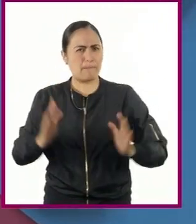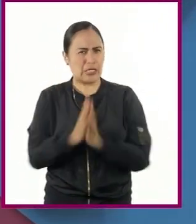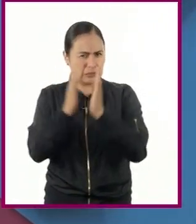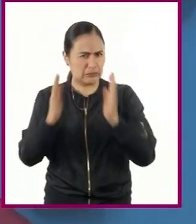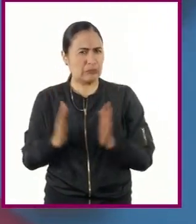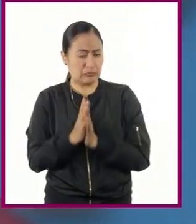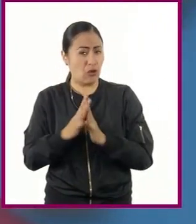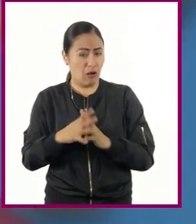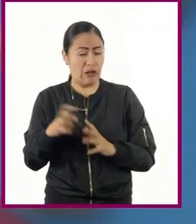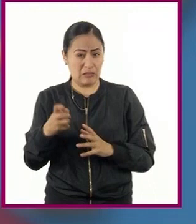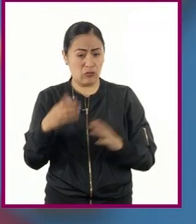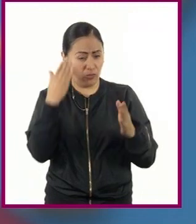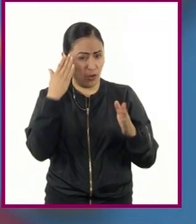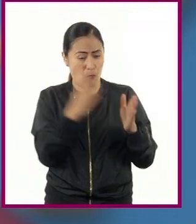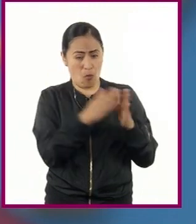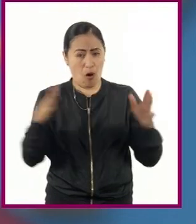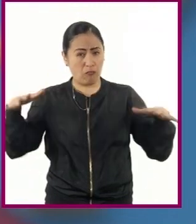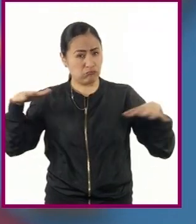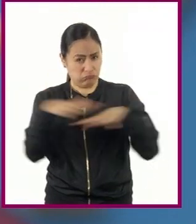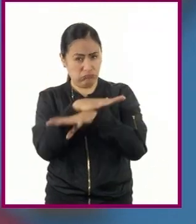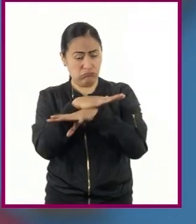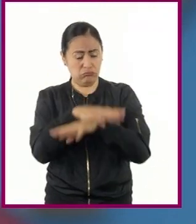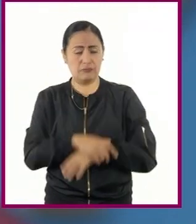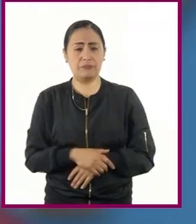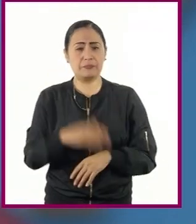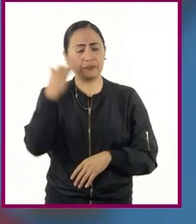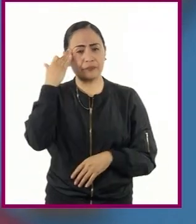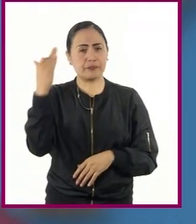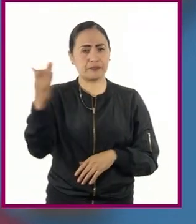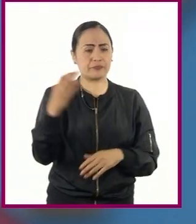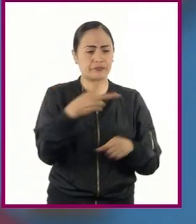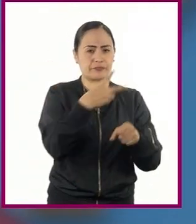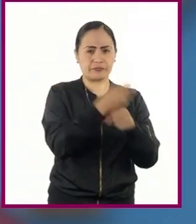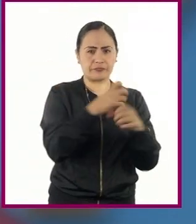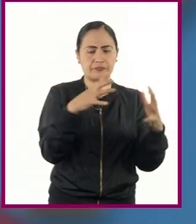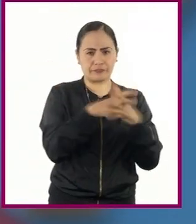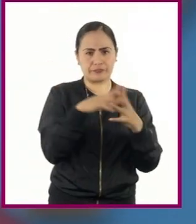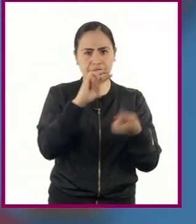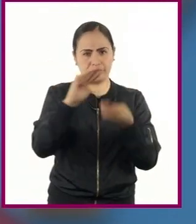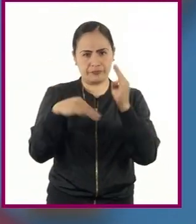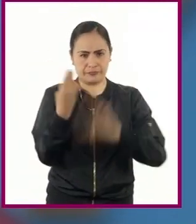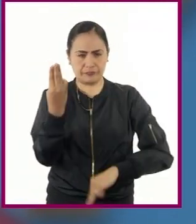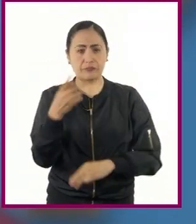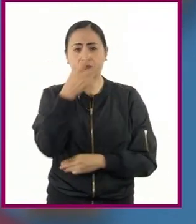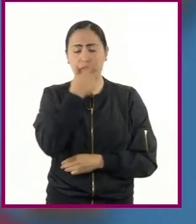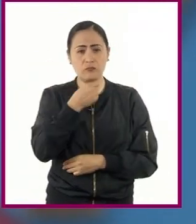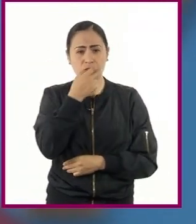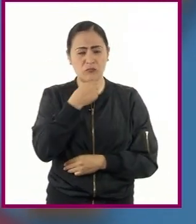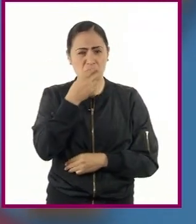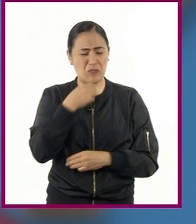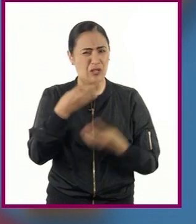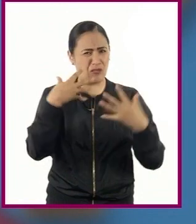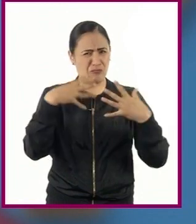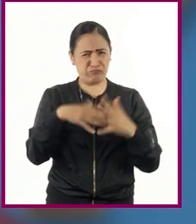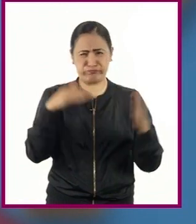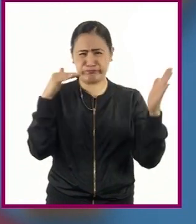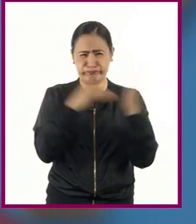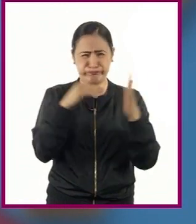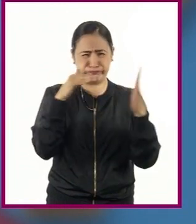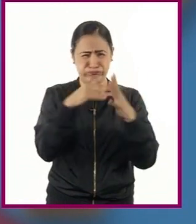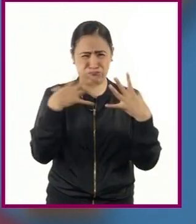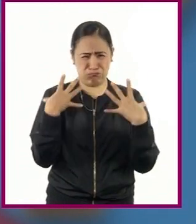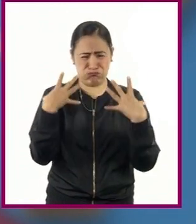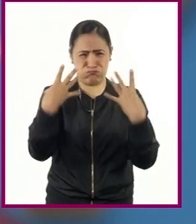XX. Durante la Segunda Guerra Mundial, millones de hombres fueron movilizados a los ejércitos de los